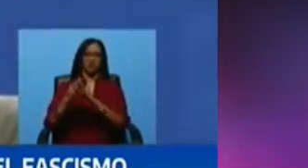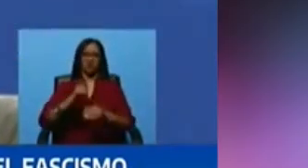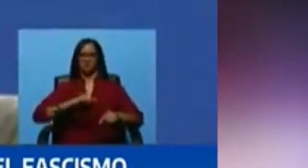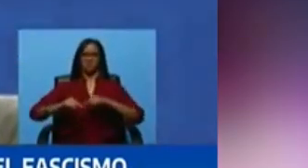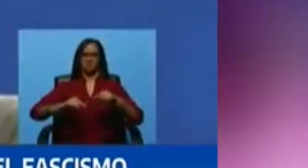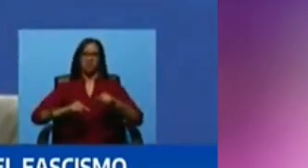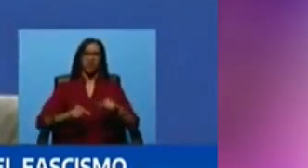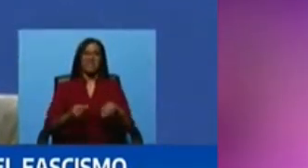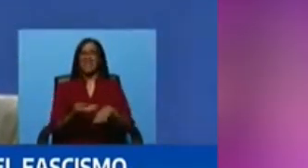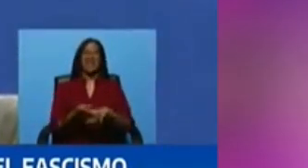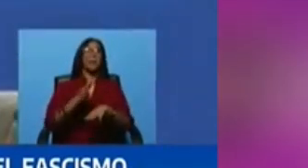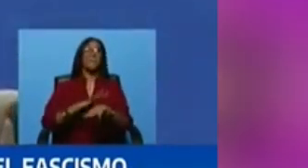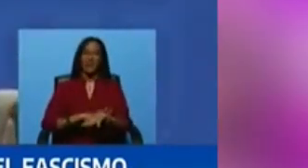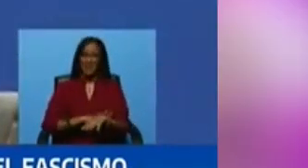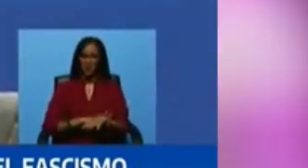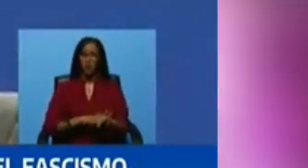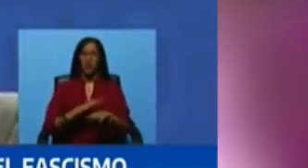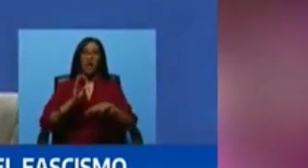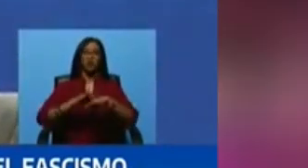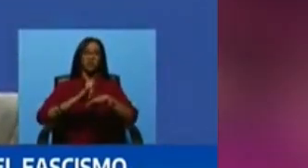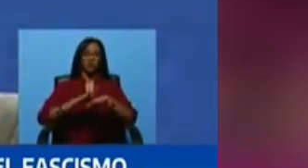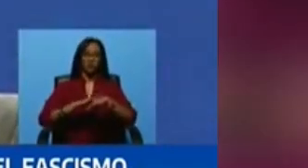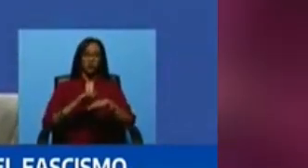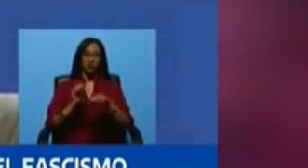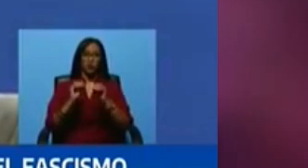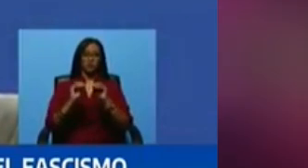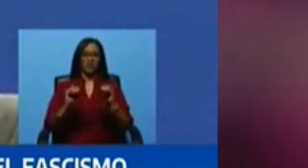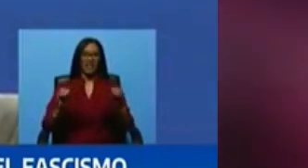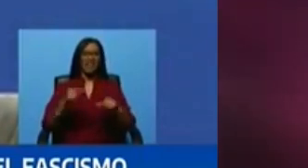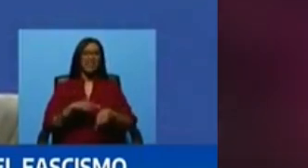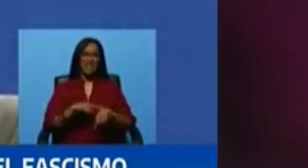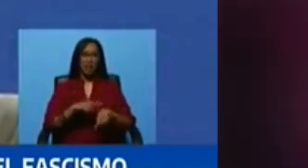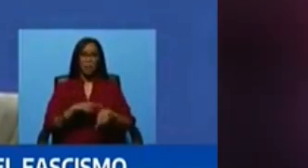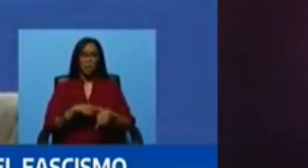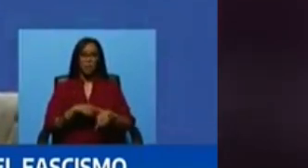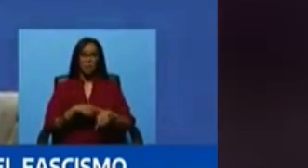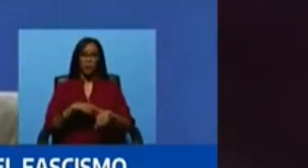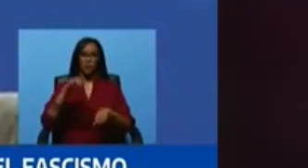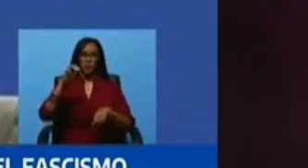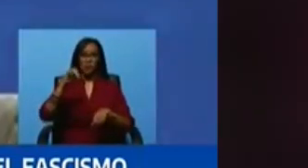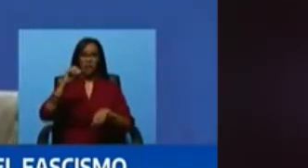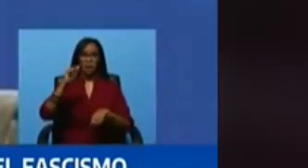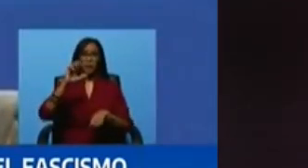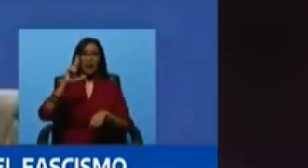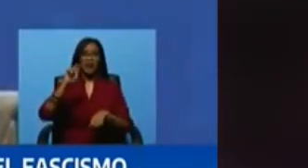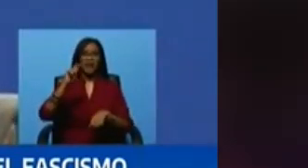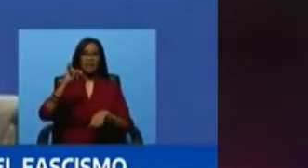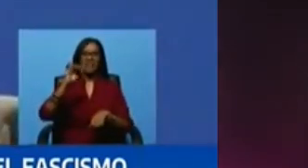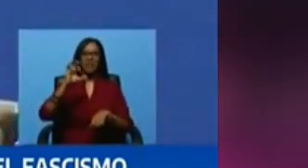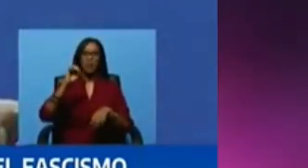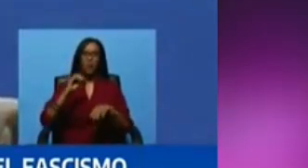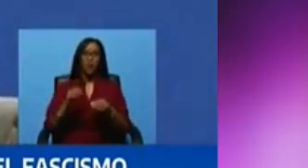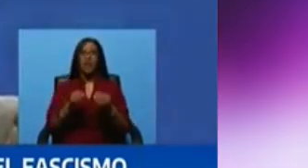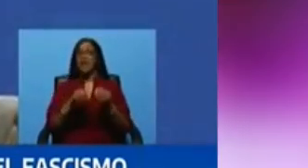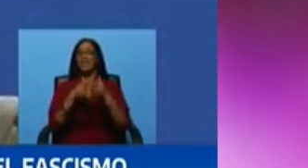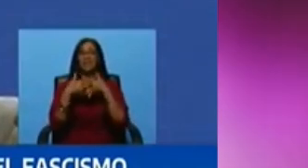que era la peor acusación que podía hacer en tiempos del macartismo el imperio norteamericano y las